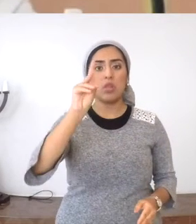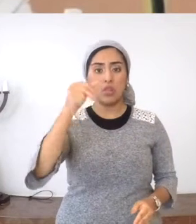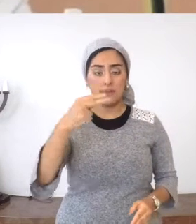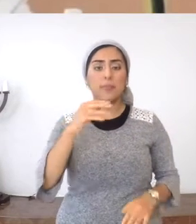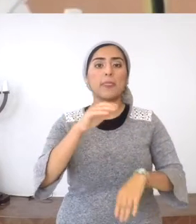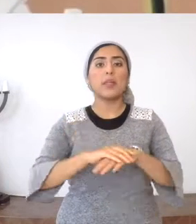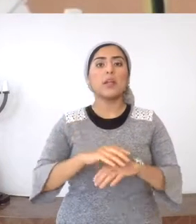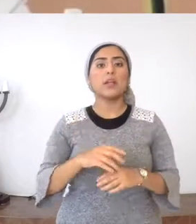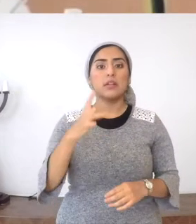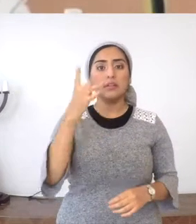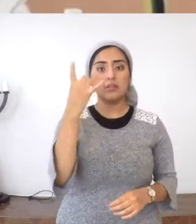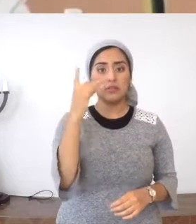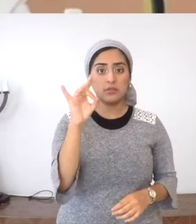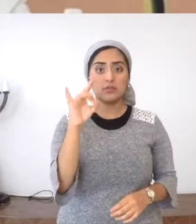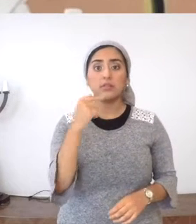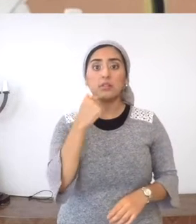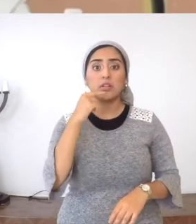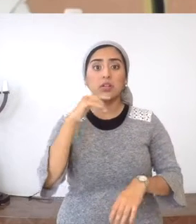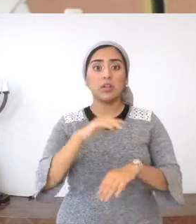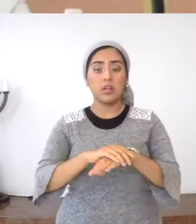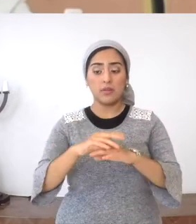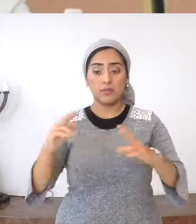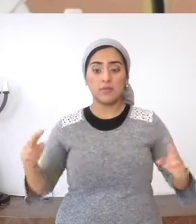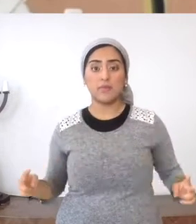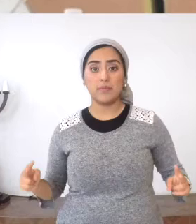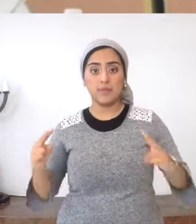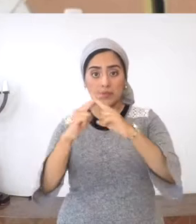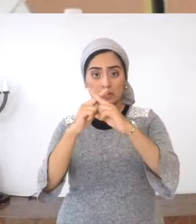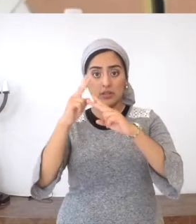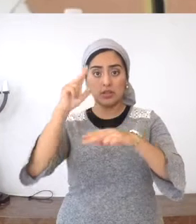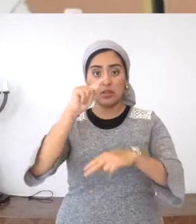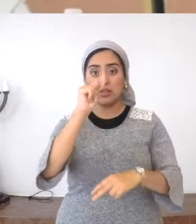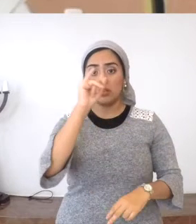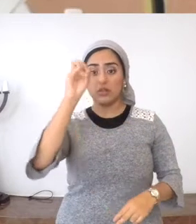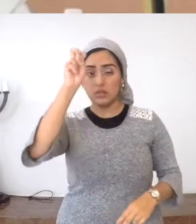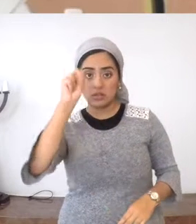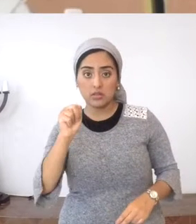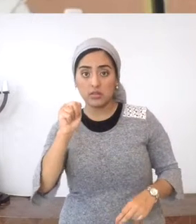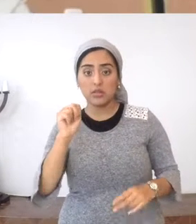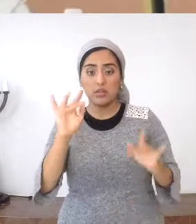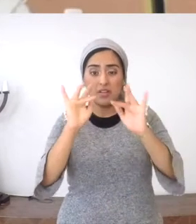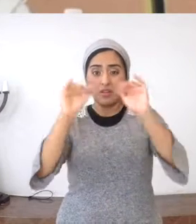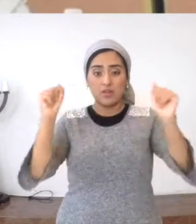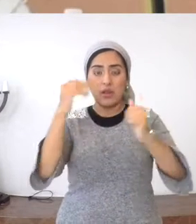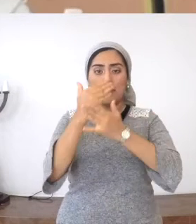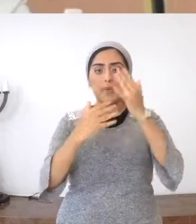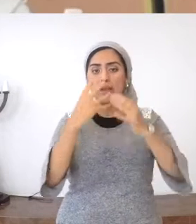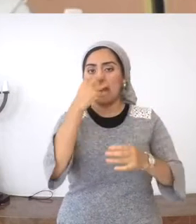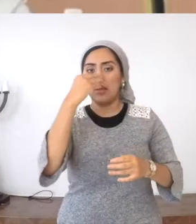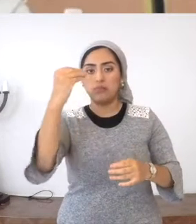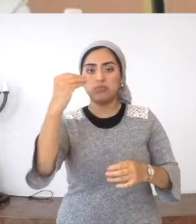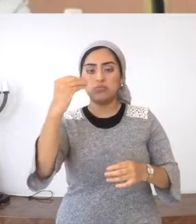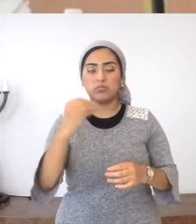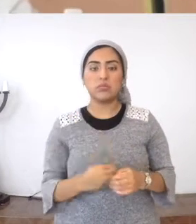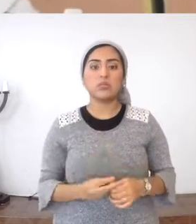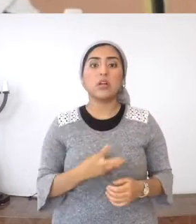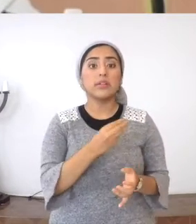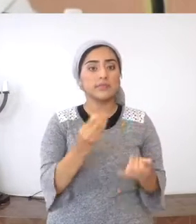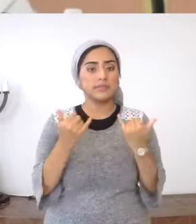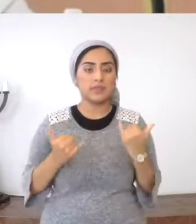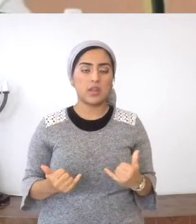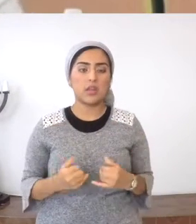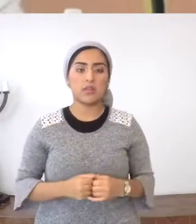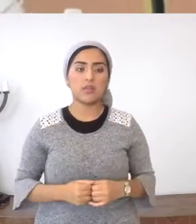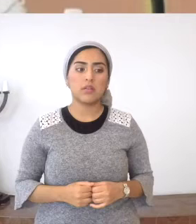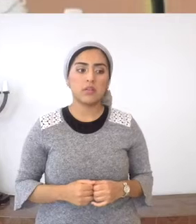Por la amada Casa de Buda Entonces El 18 Vuelvo a repetir Dice Por el monte De Zion Que está Asolado Zorras Andan Por él